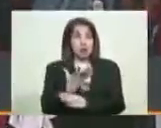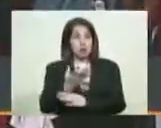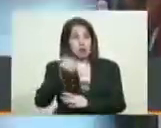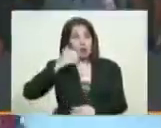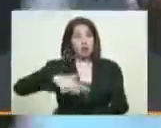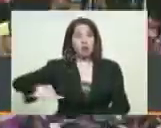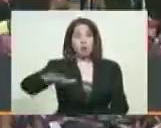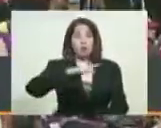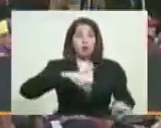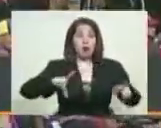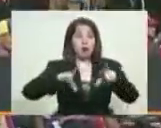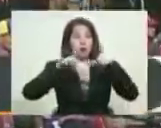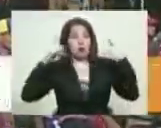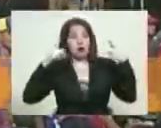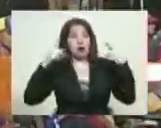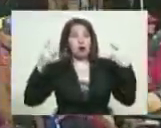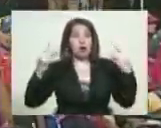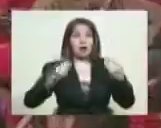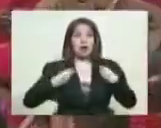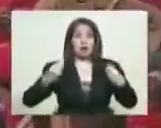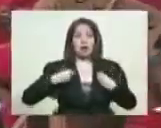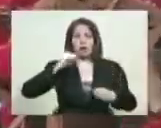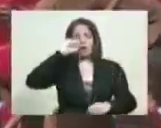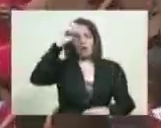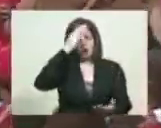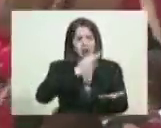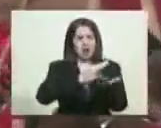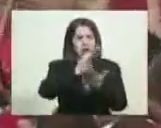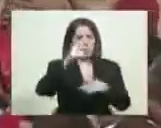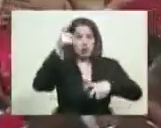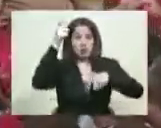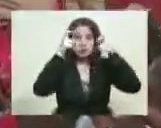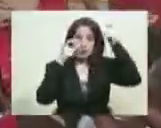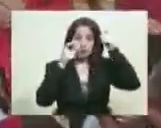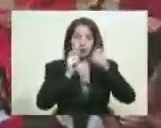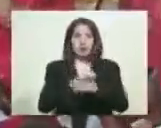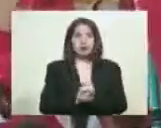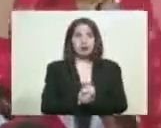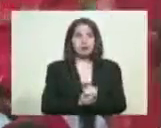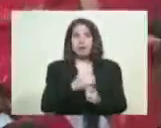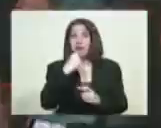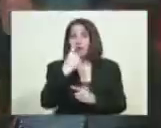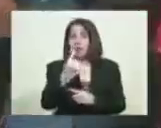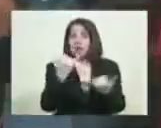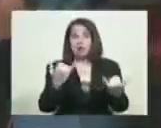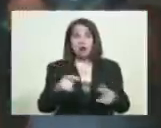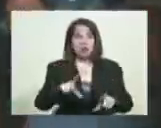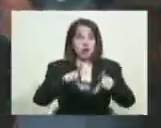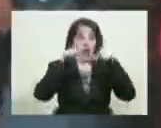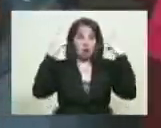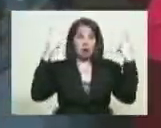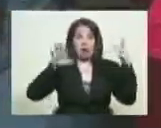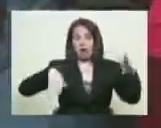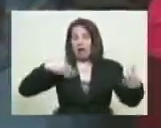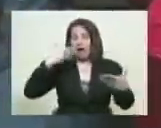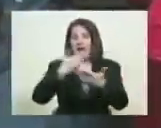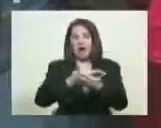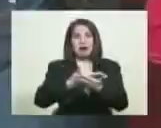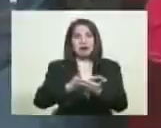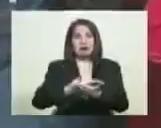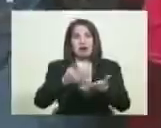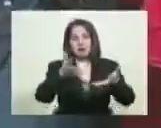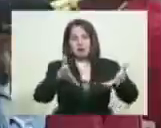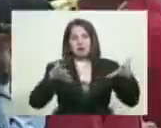de La Guaira! ¡Que viva el legado de Hugo Chávez! Y digo desde La Guaira, ¡hasta la